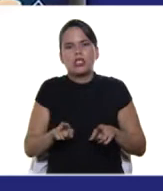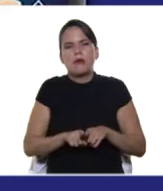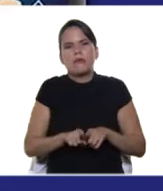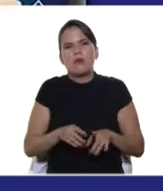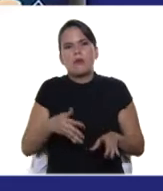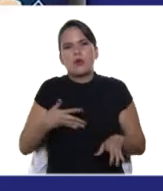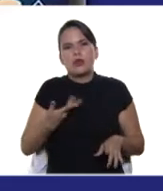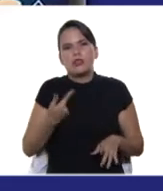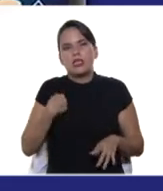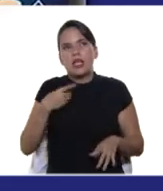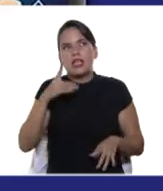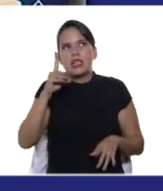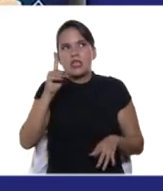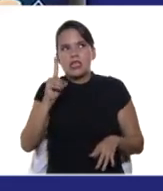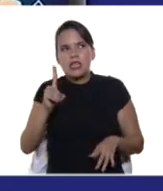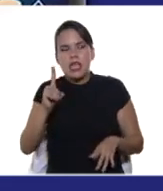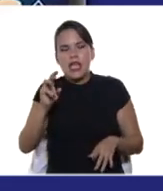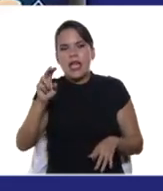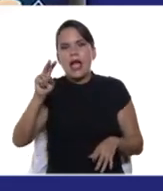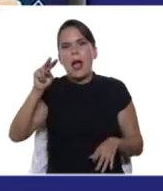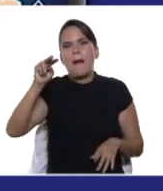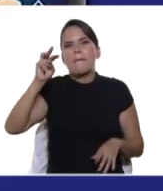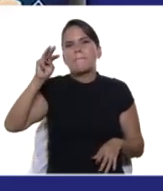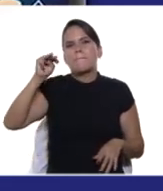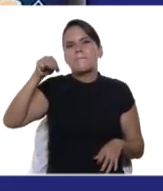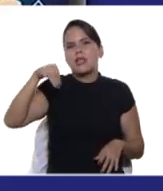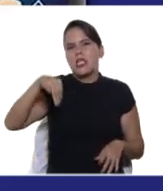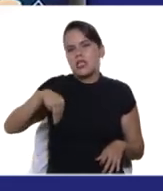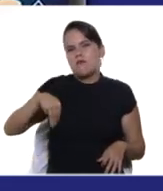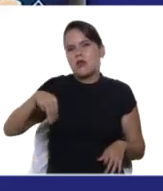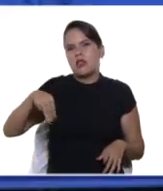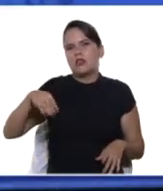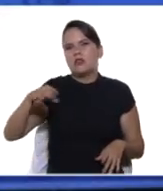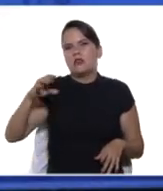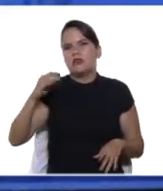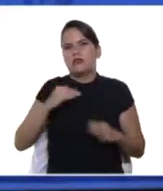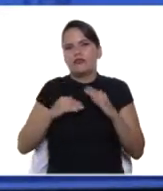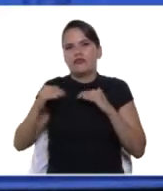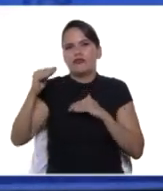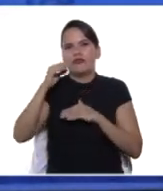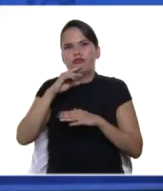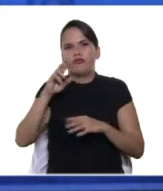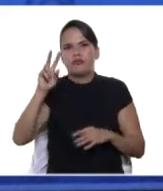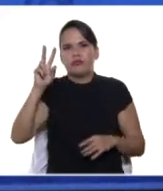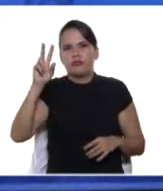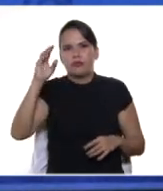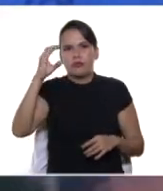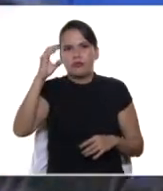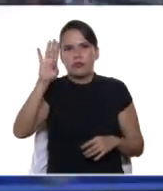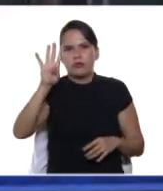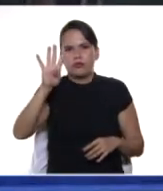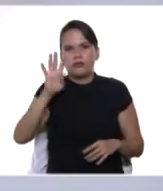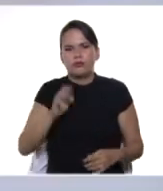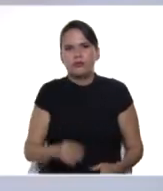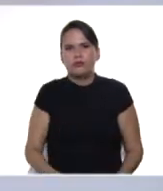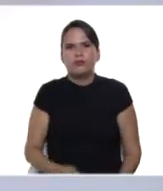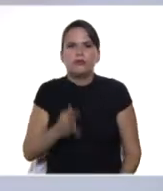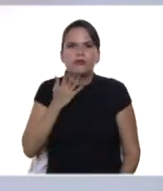al decamilímetro cúbico. ¿Por qué cúbico? Porque son 3 dimensiones. Fíjense, aquí